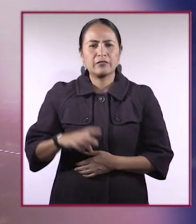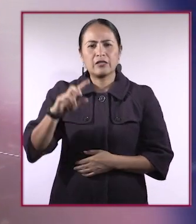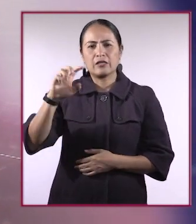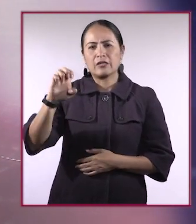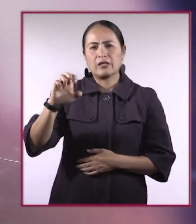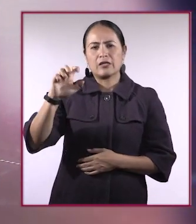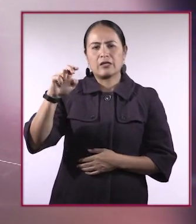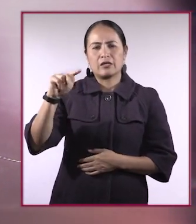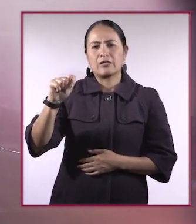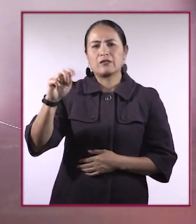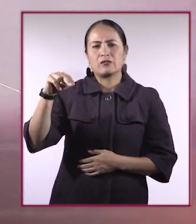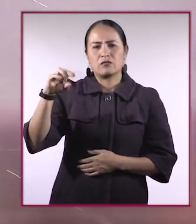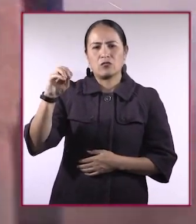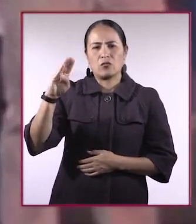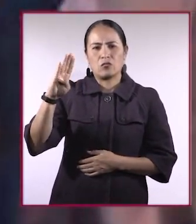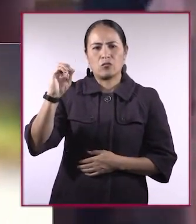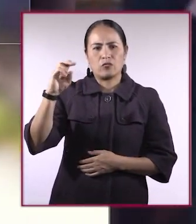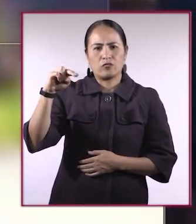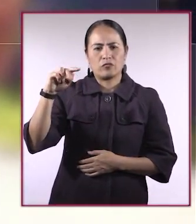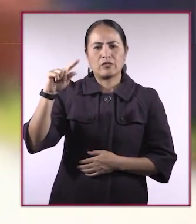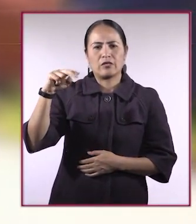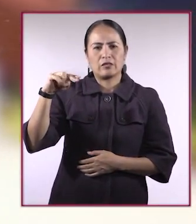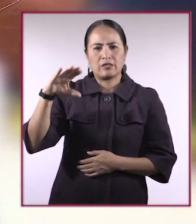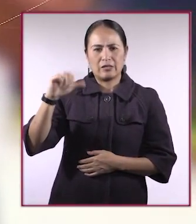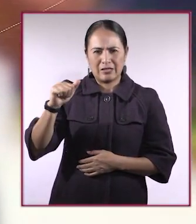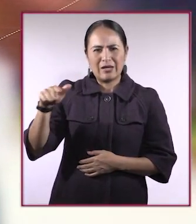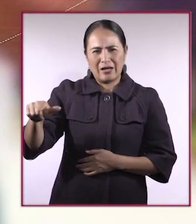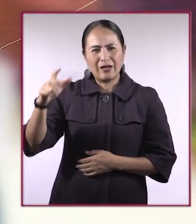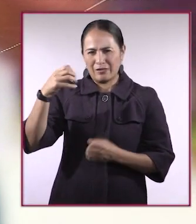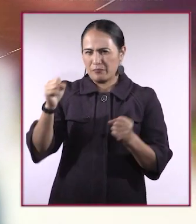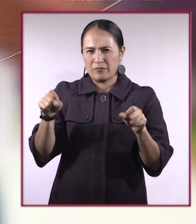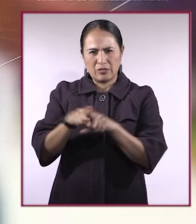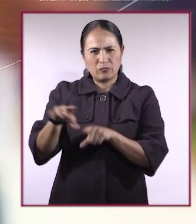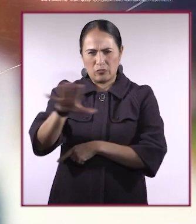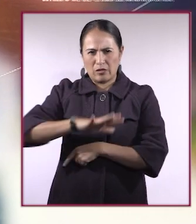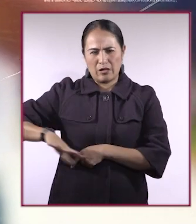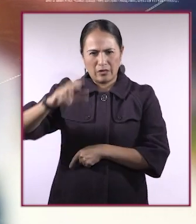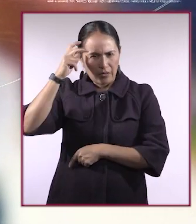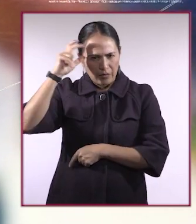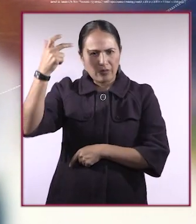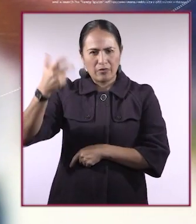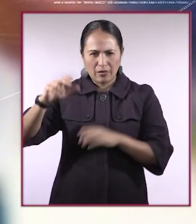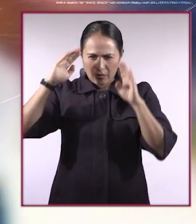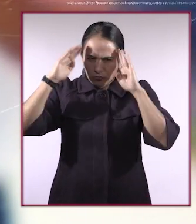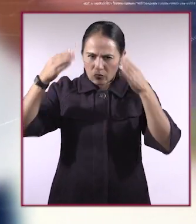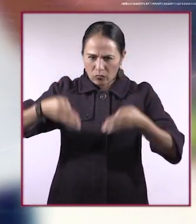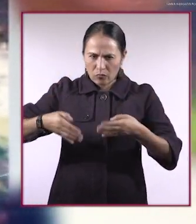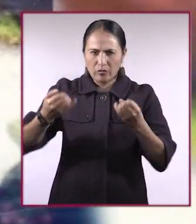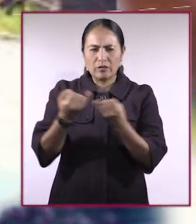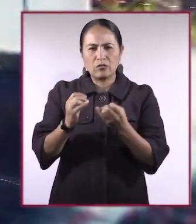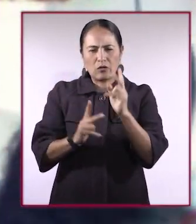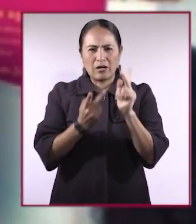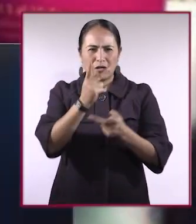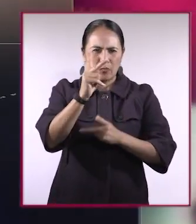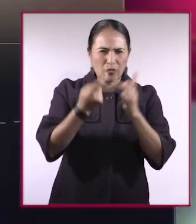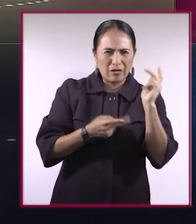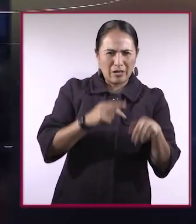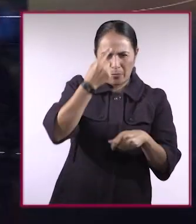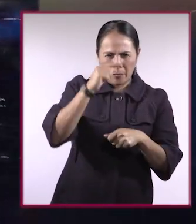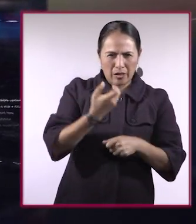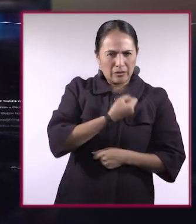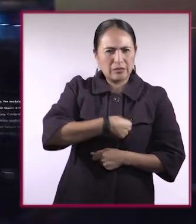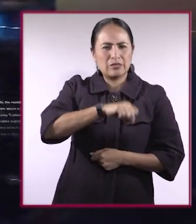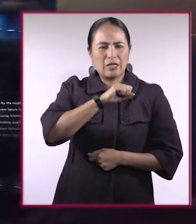los recursos herbolarios de los nahuas de Atlapexco, Hidalgo, y etnobotánica médica de los nahuas de la